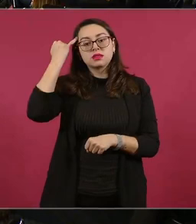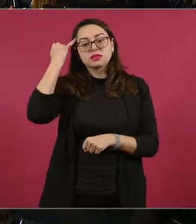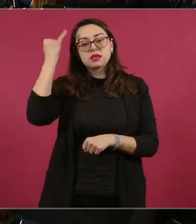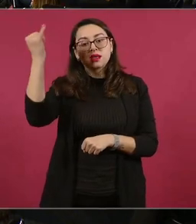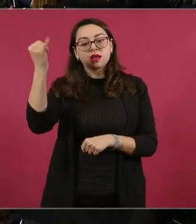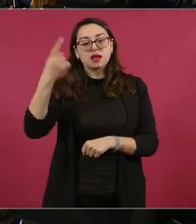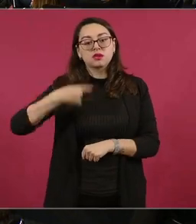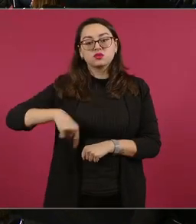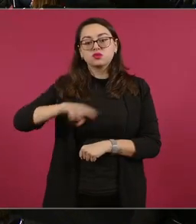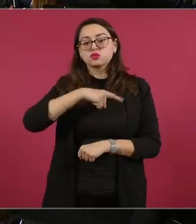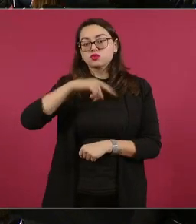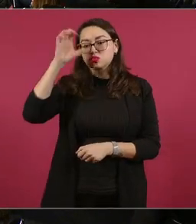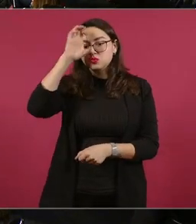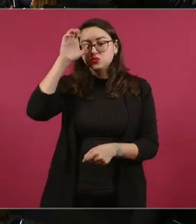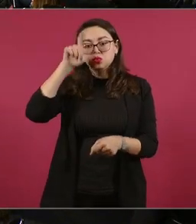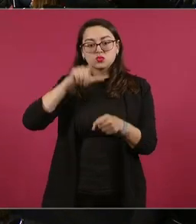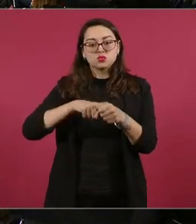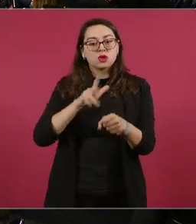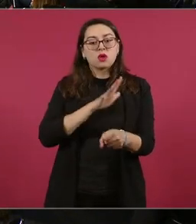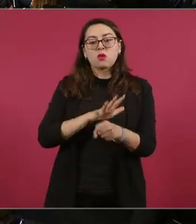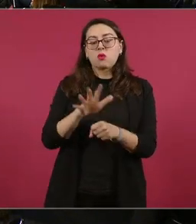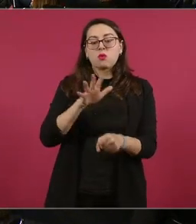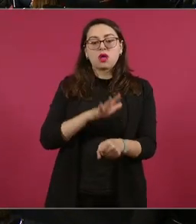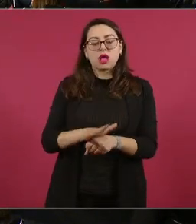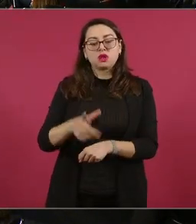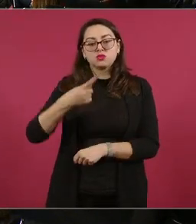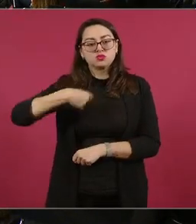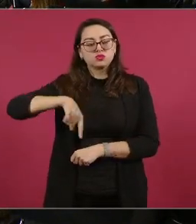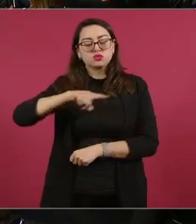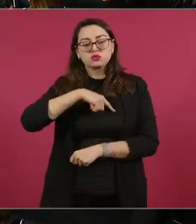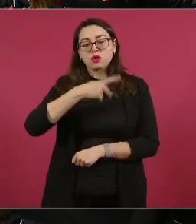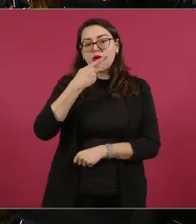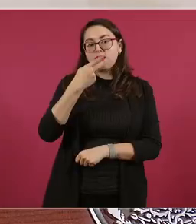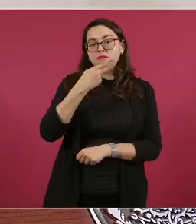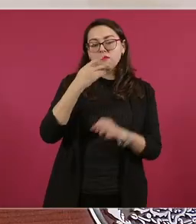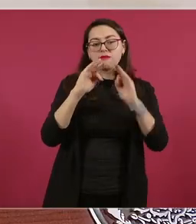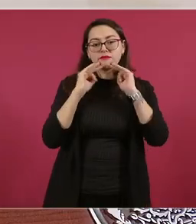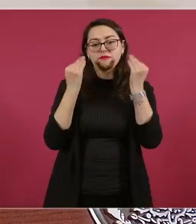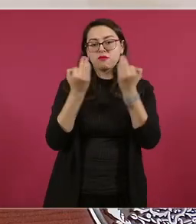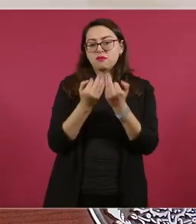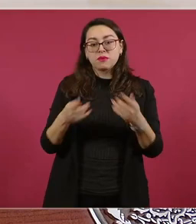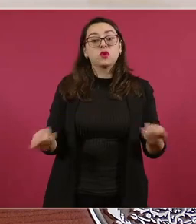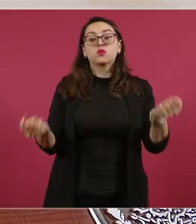o nuestras culturas, o nuestra habla,